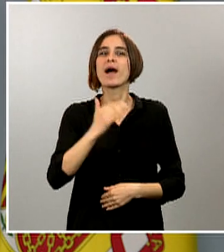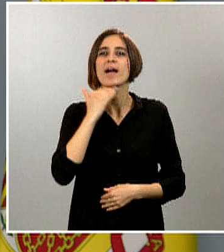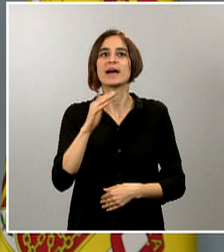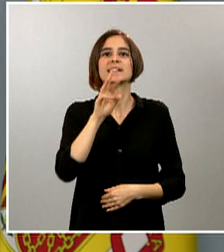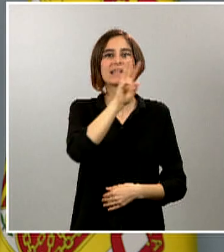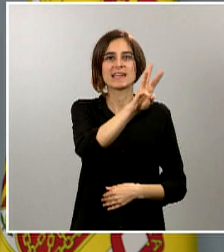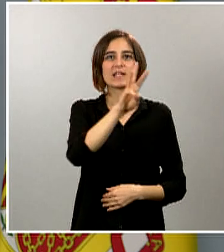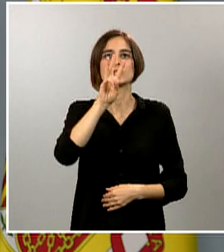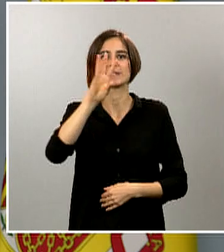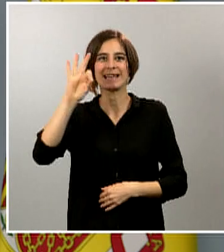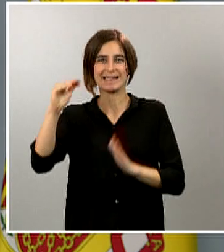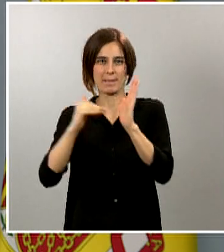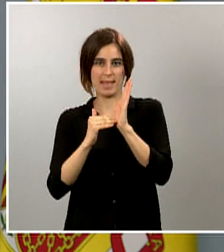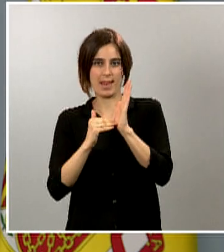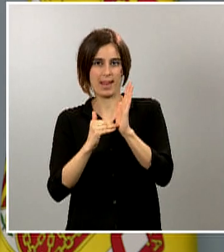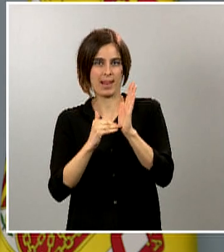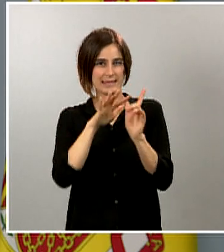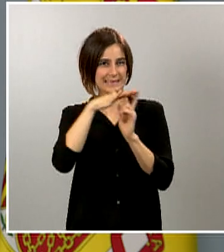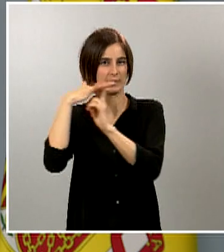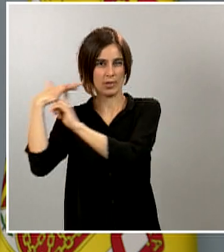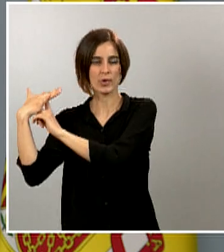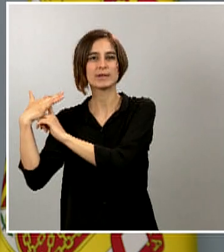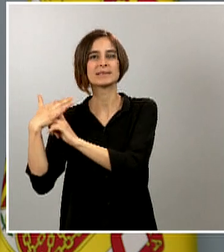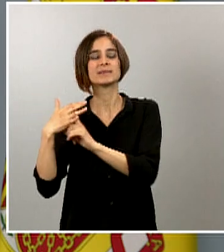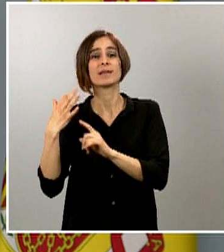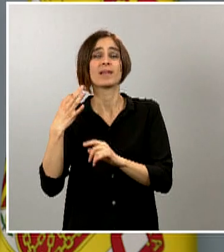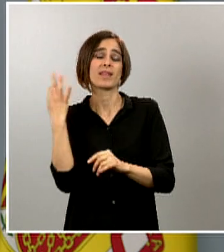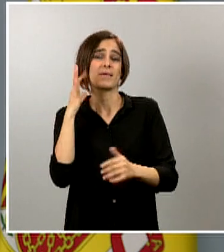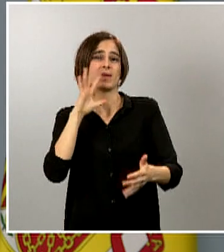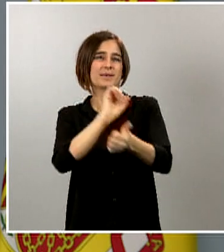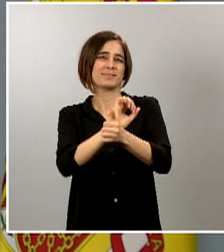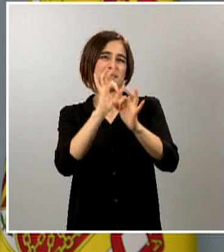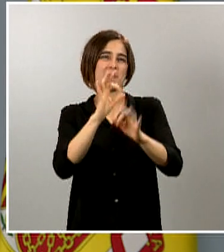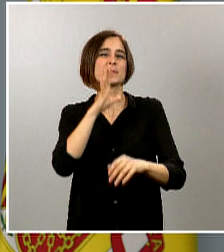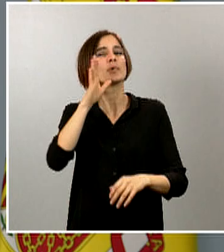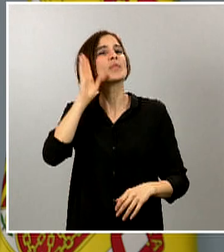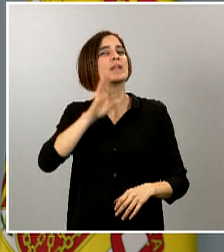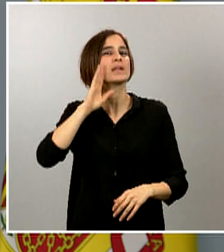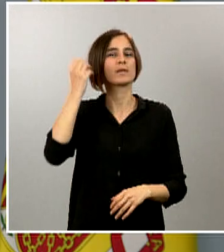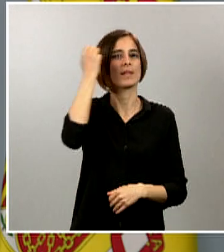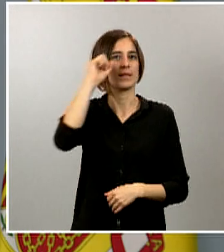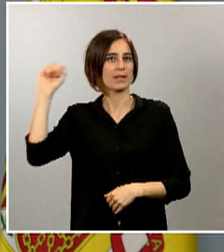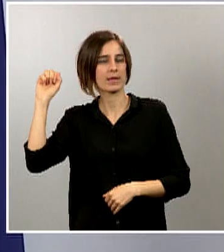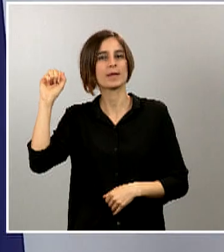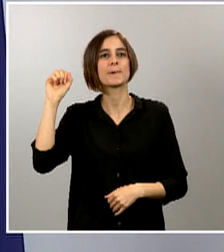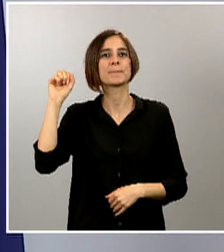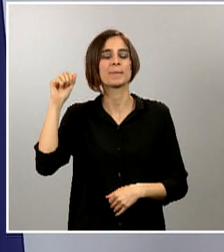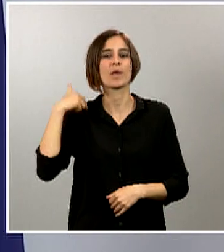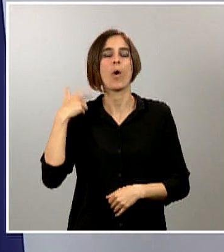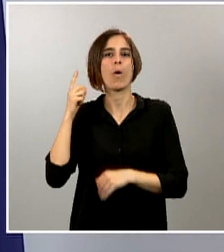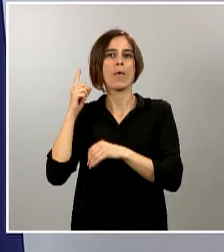330.000 y se ha tenido que detener fundamentalmente por delitos de desobediencia, atentado a agente de la autoridad, a